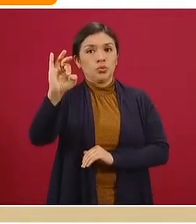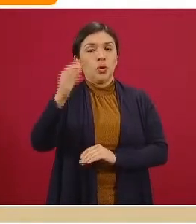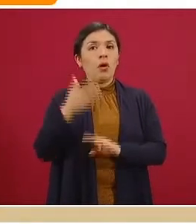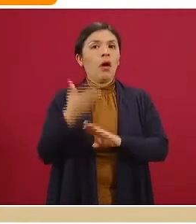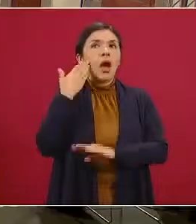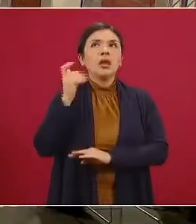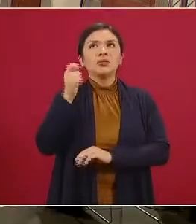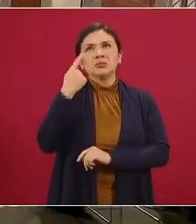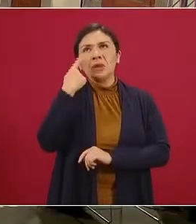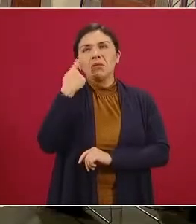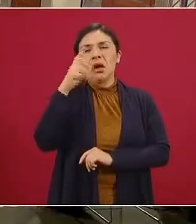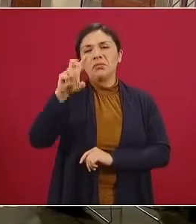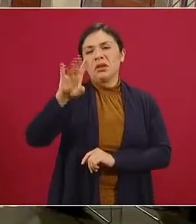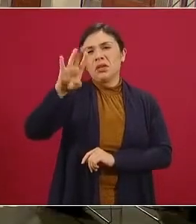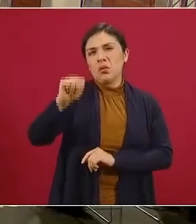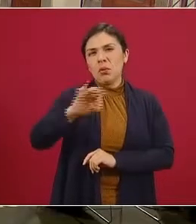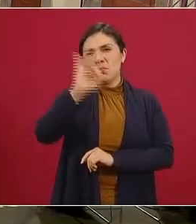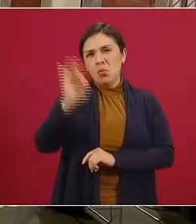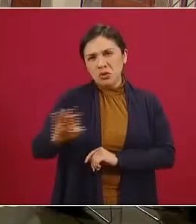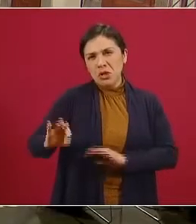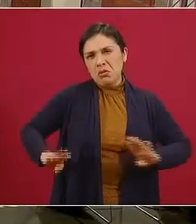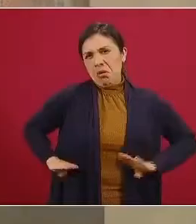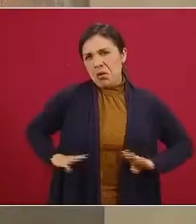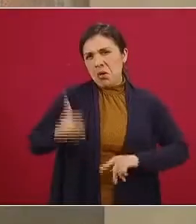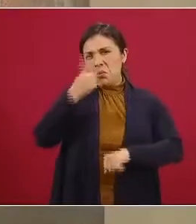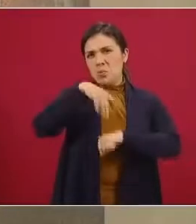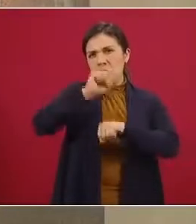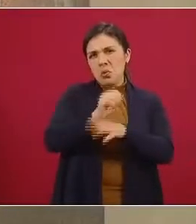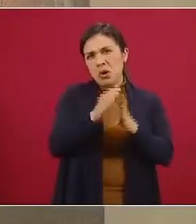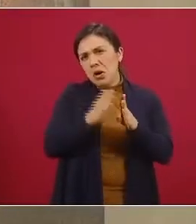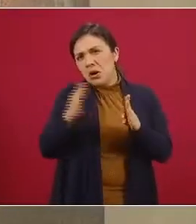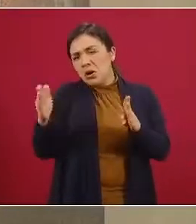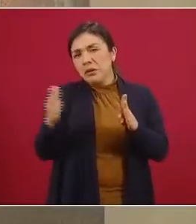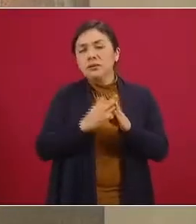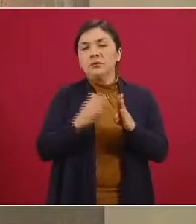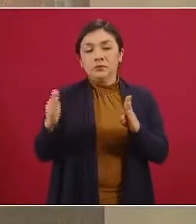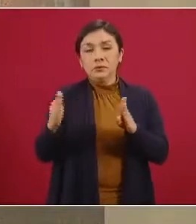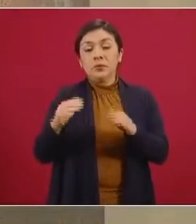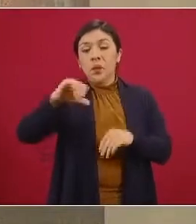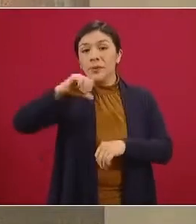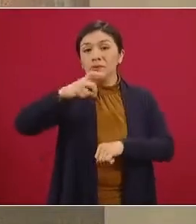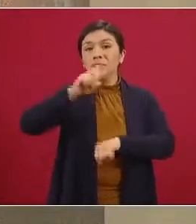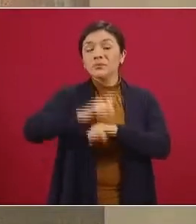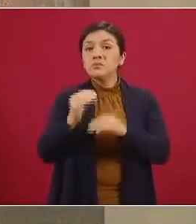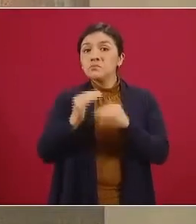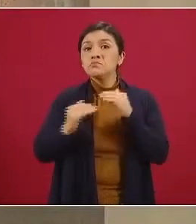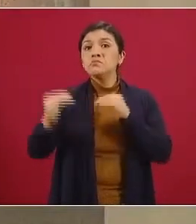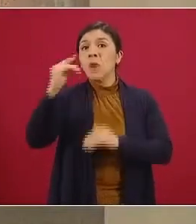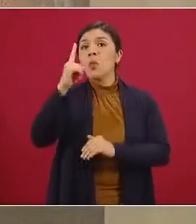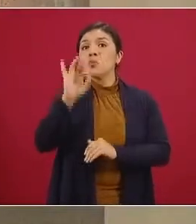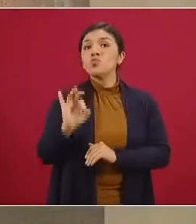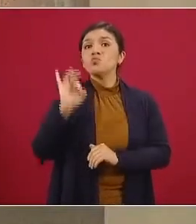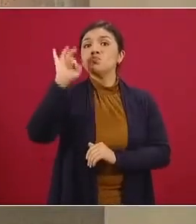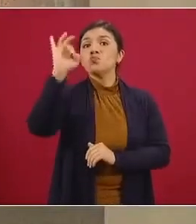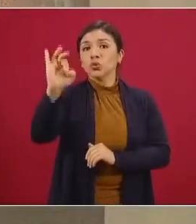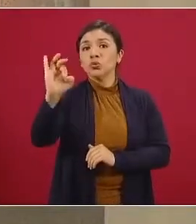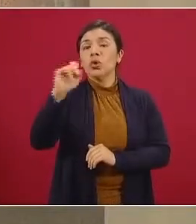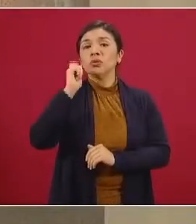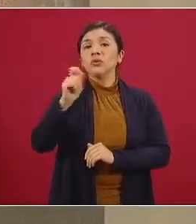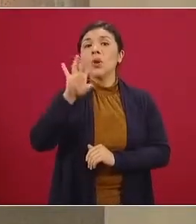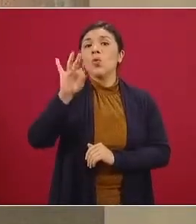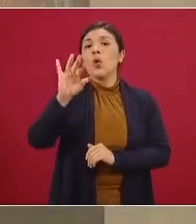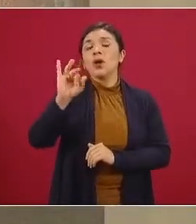estado en 39% casi toda la semana pasada y los primeros días de esta, y el día de hoy se incrementa un punto porcentual, siendo